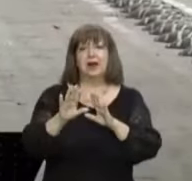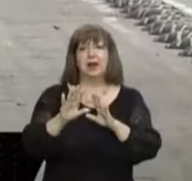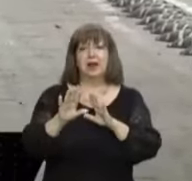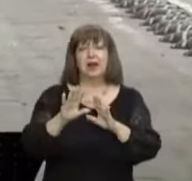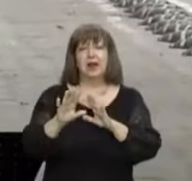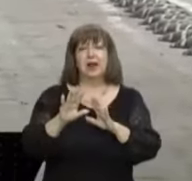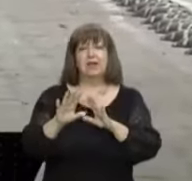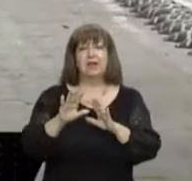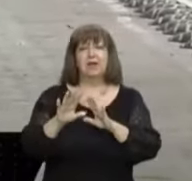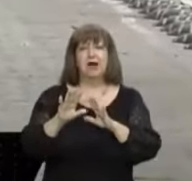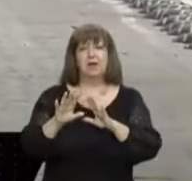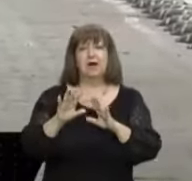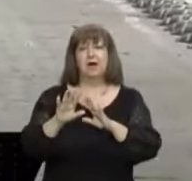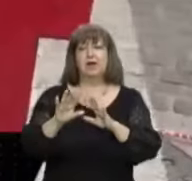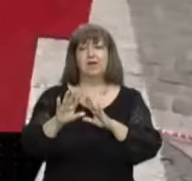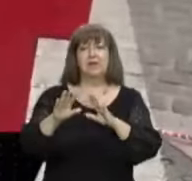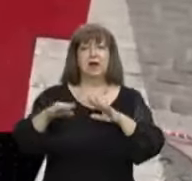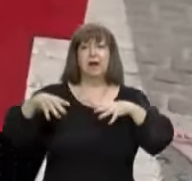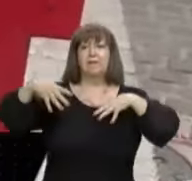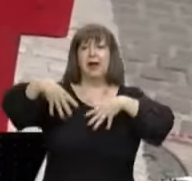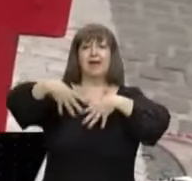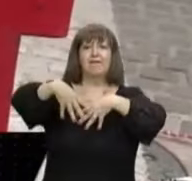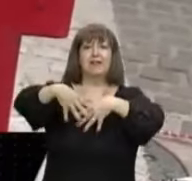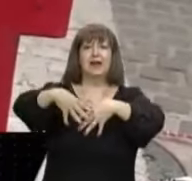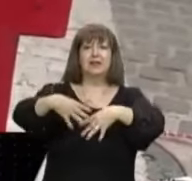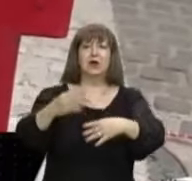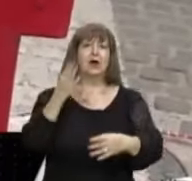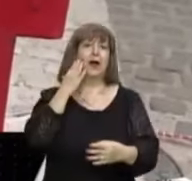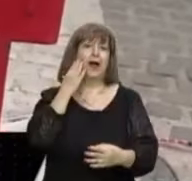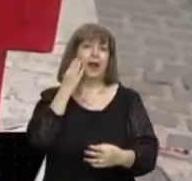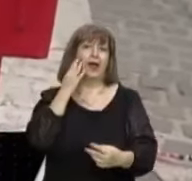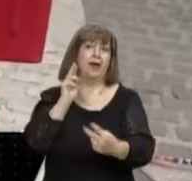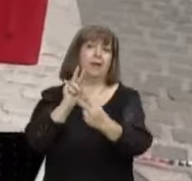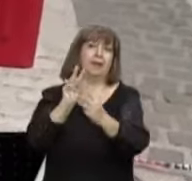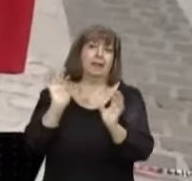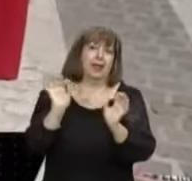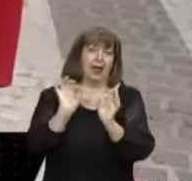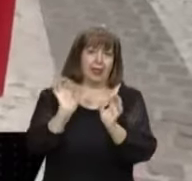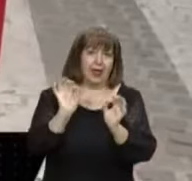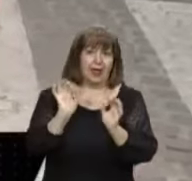el momento de confrontar con una manifestación, ¿no? Bueno, bueno. Digo,